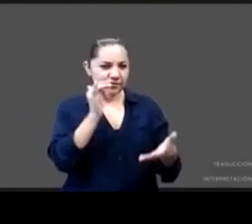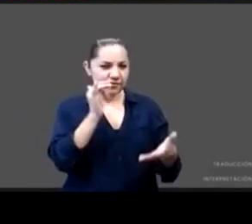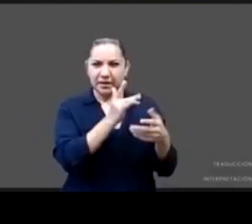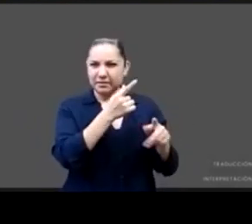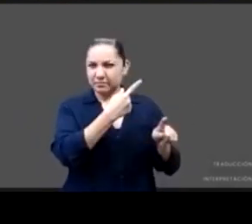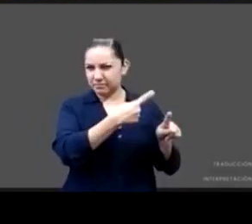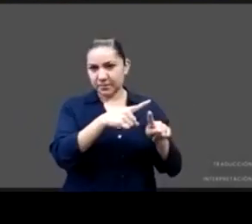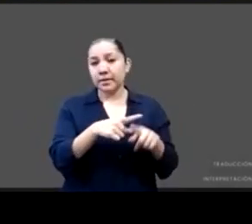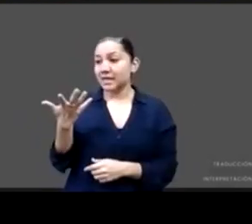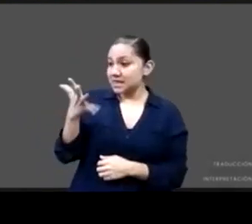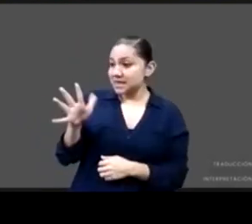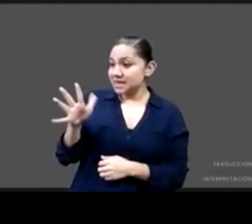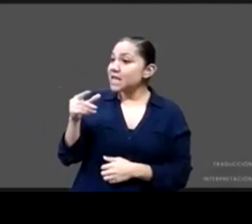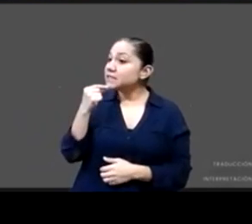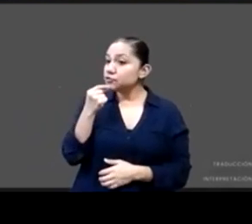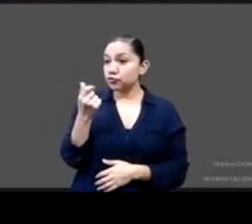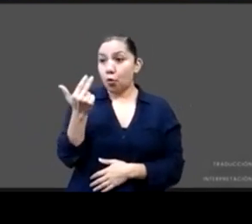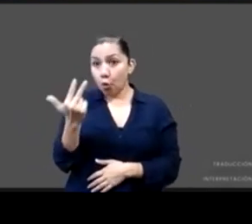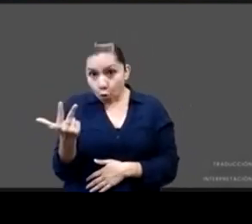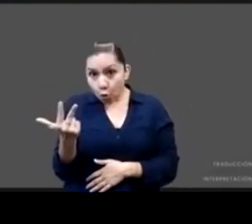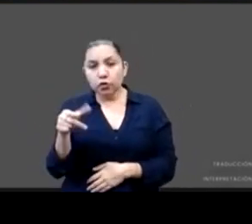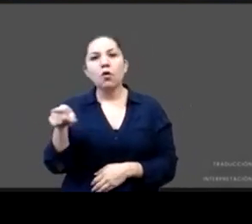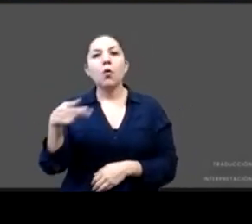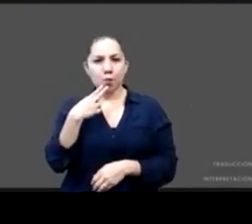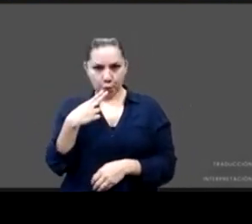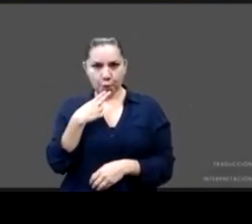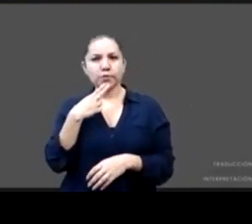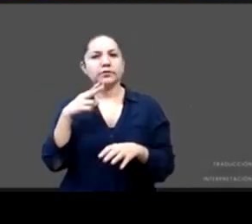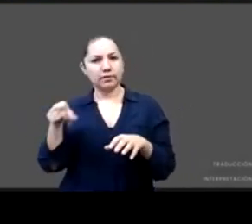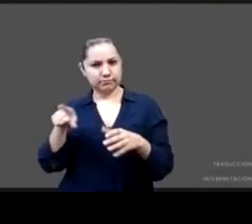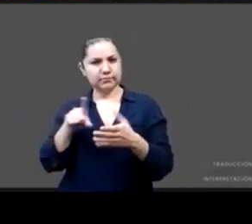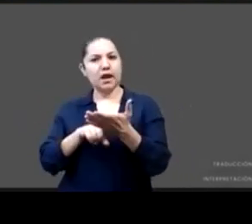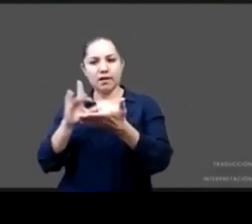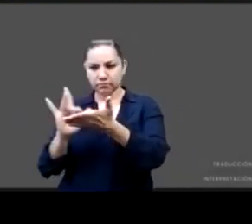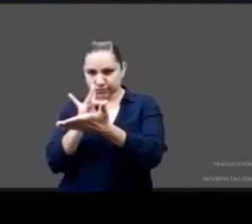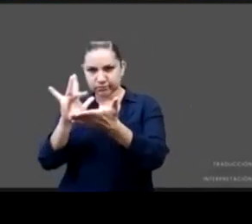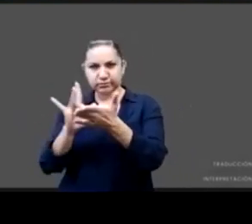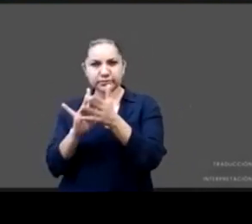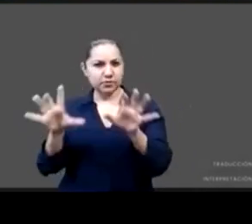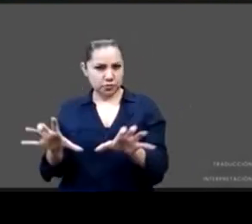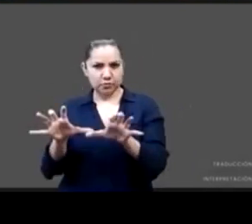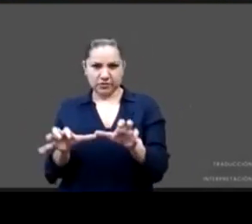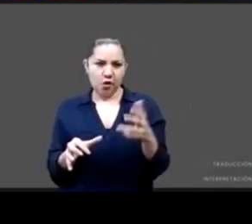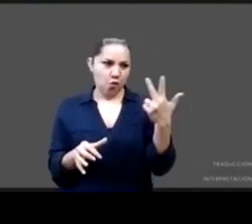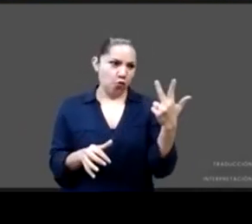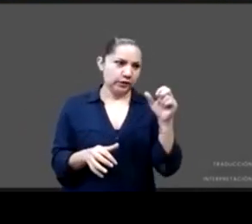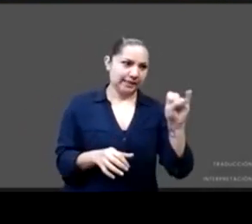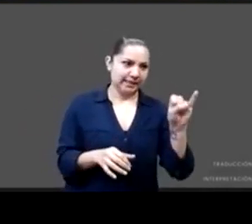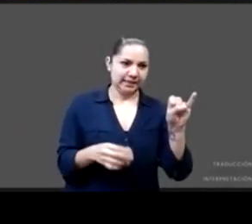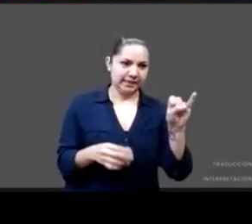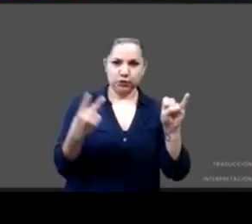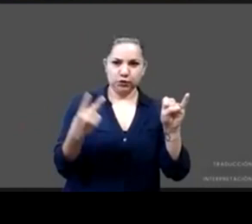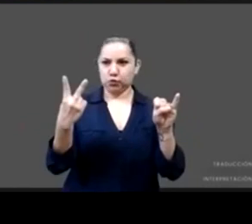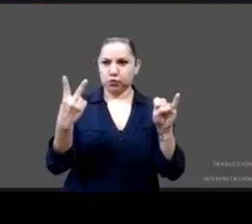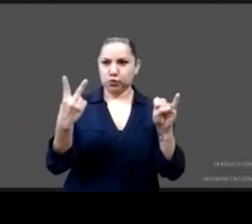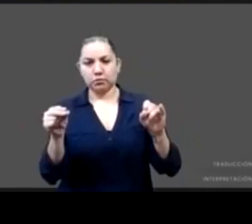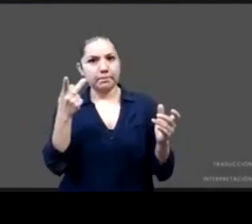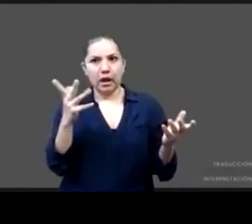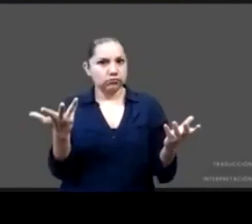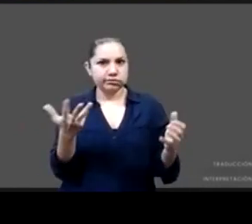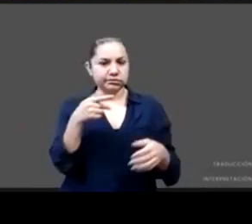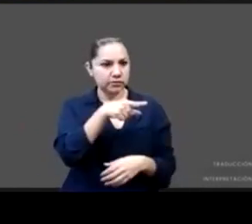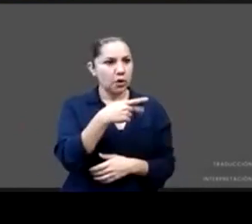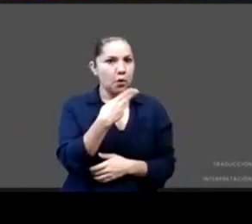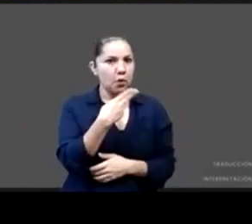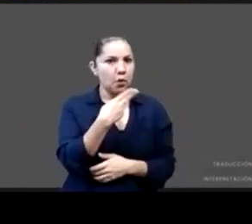comunican fundamentalmente a través de estos canales, pero obviamente esto también genera, además de acceso a la educación, a